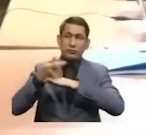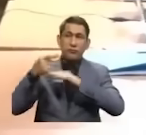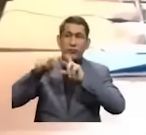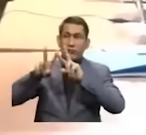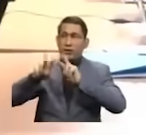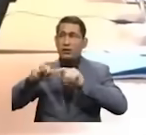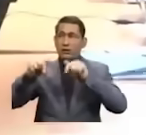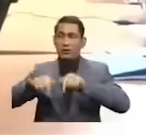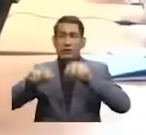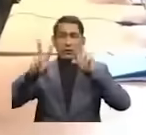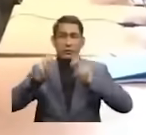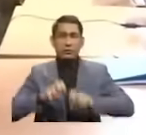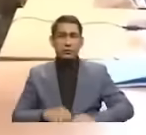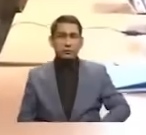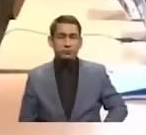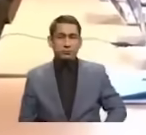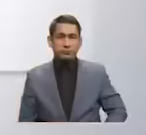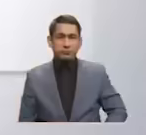caso.